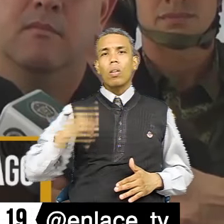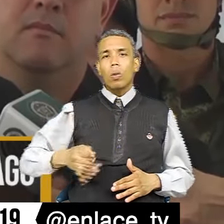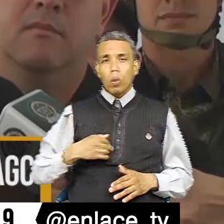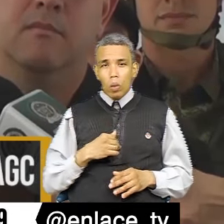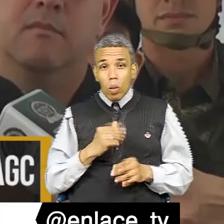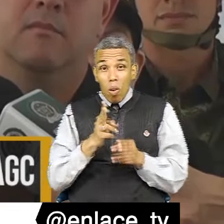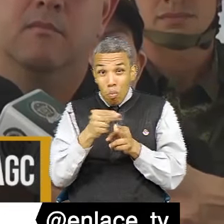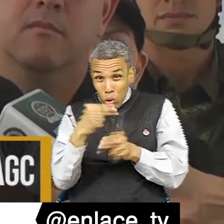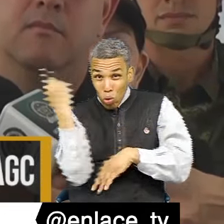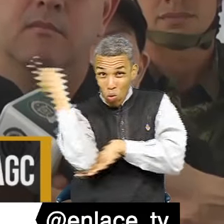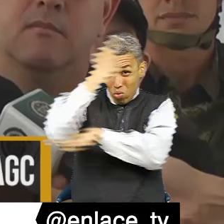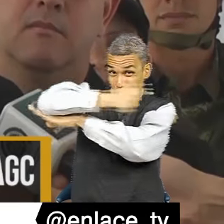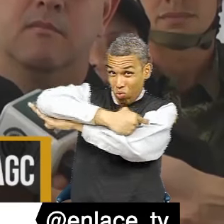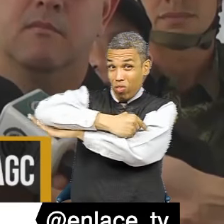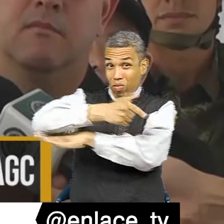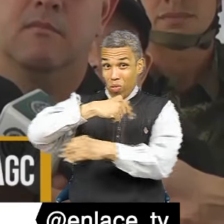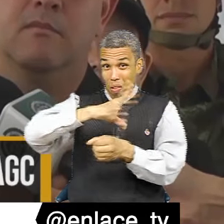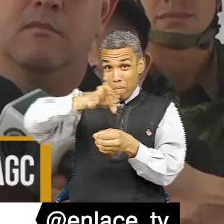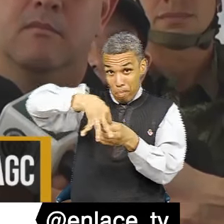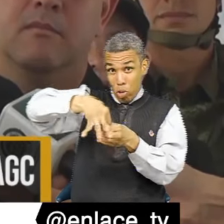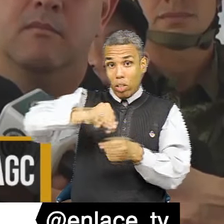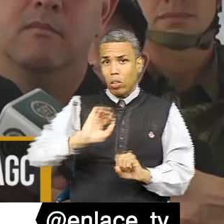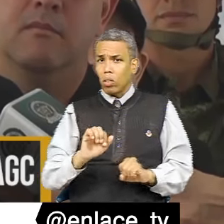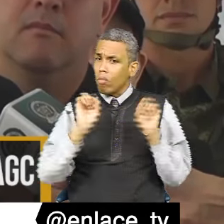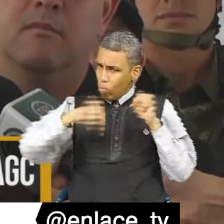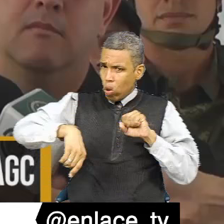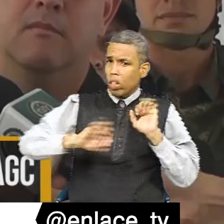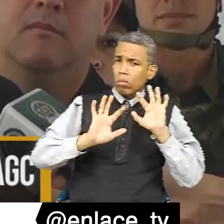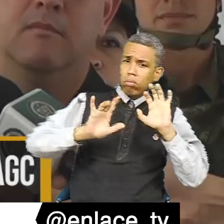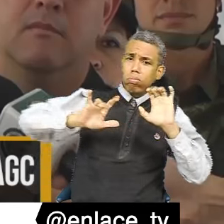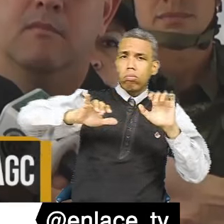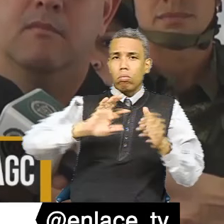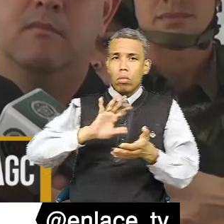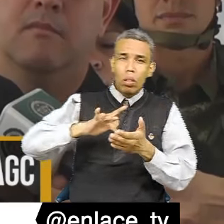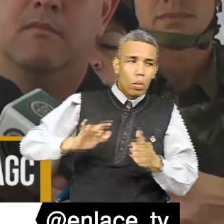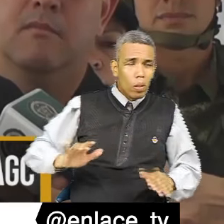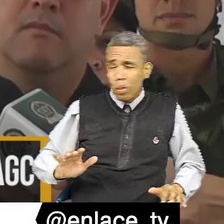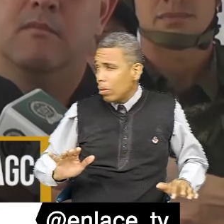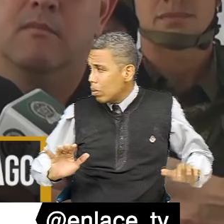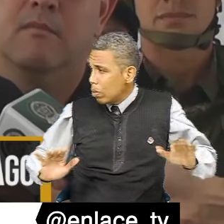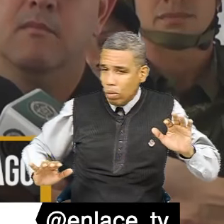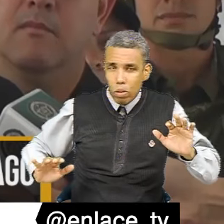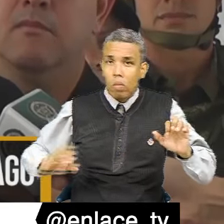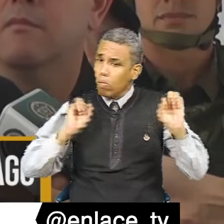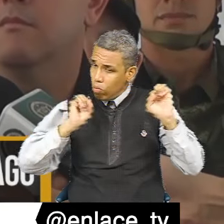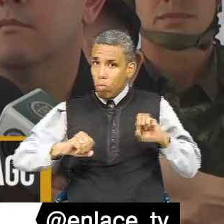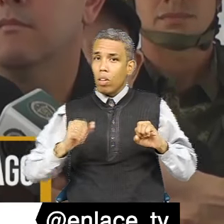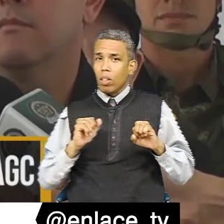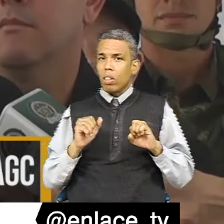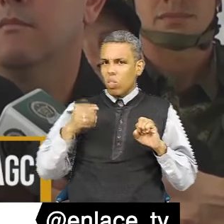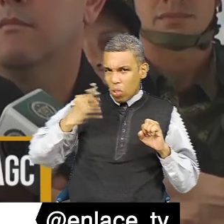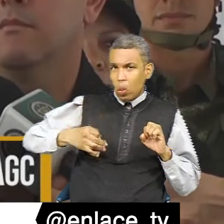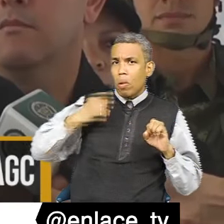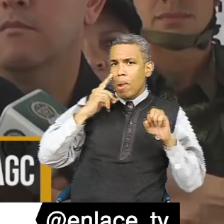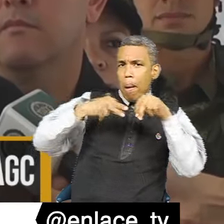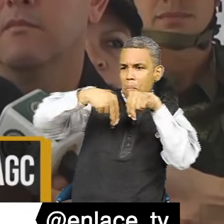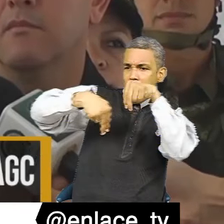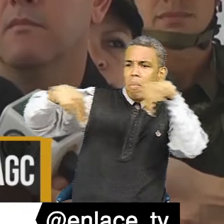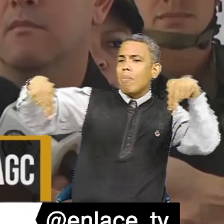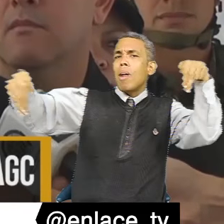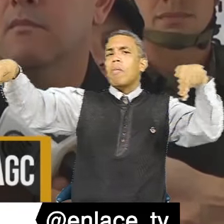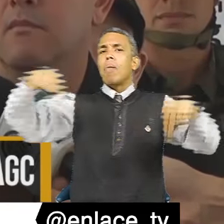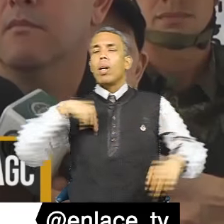estamos dispuestos a atender cualquier información oportuna que nos permita reaccionar y dar captura